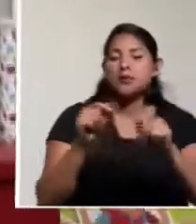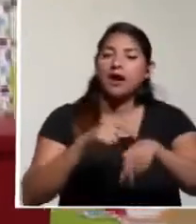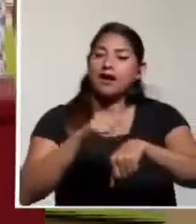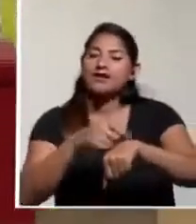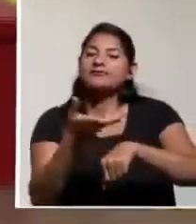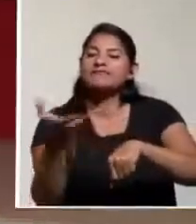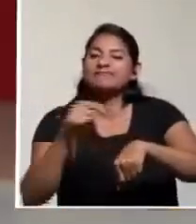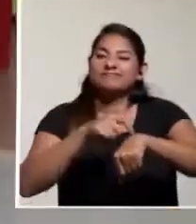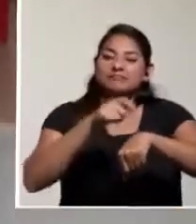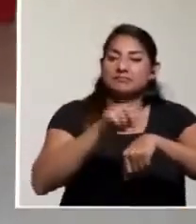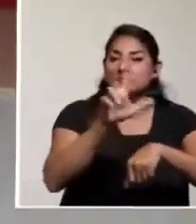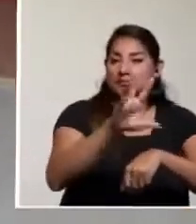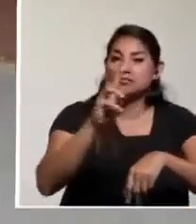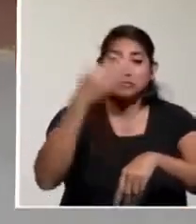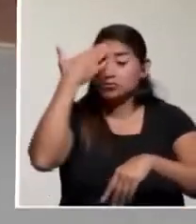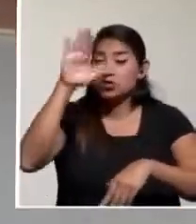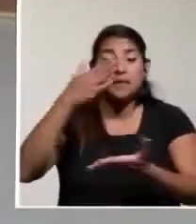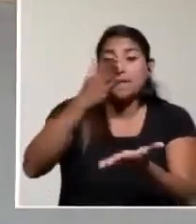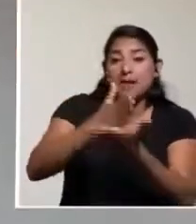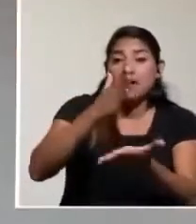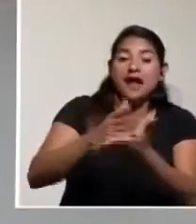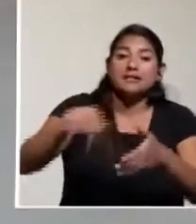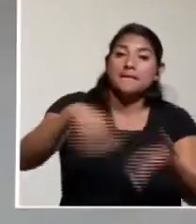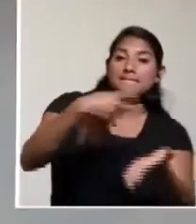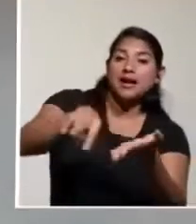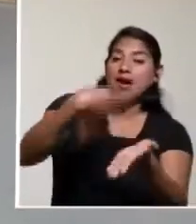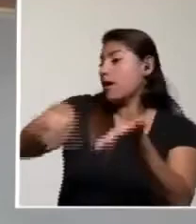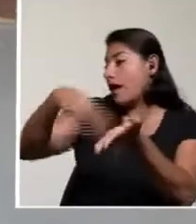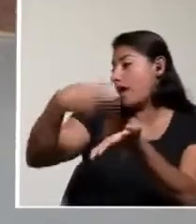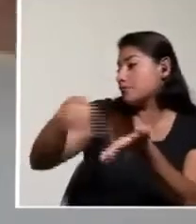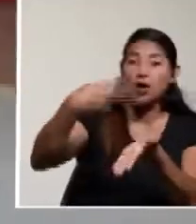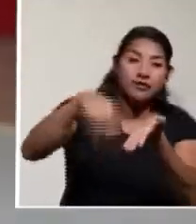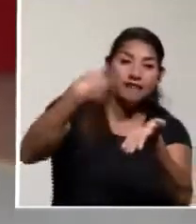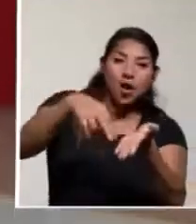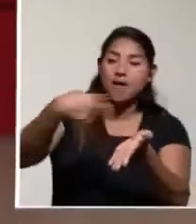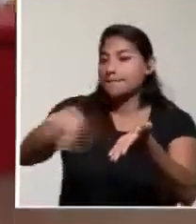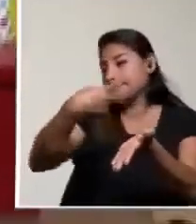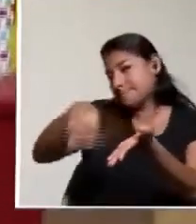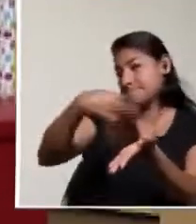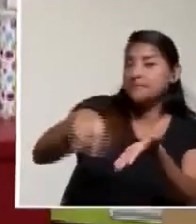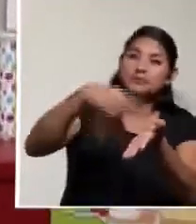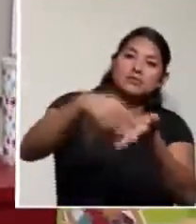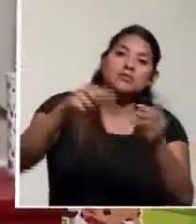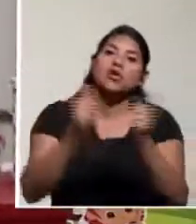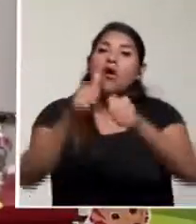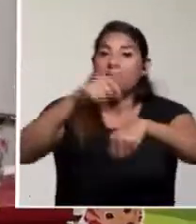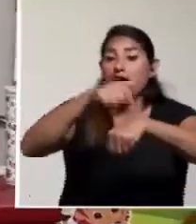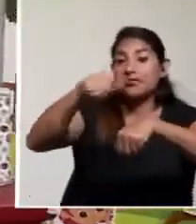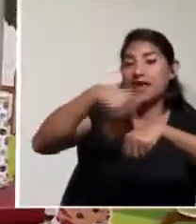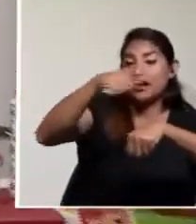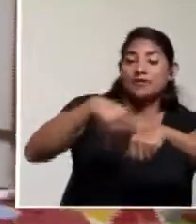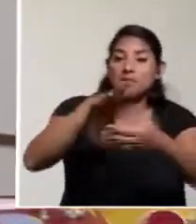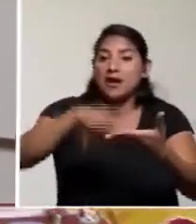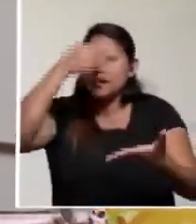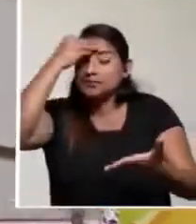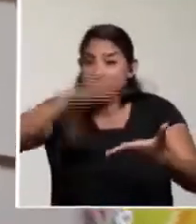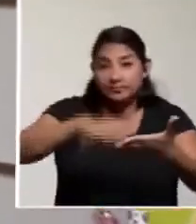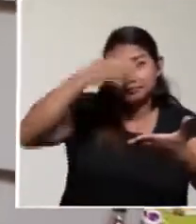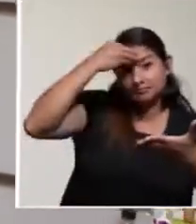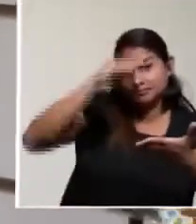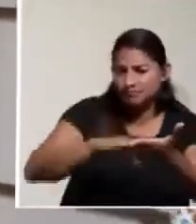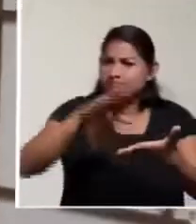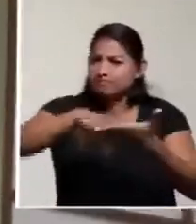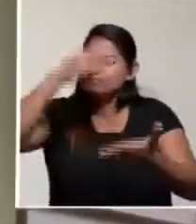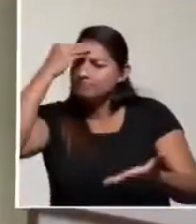¿Qué hora es? No lo sé, sé por el reloj, hay que bailar. Ahora el rock and roll. Con el reloj aprendí